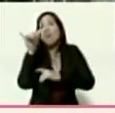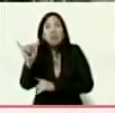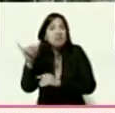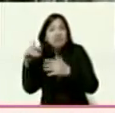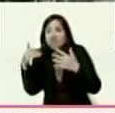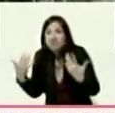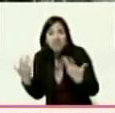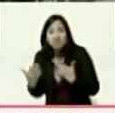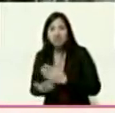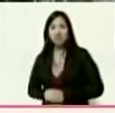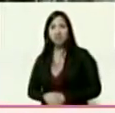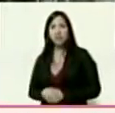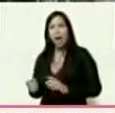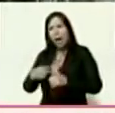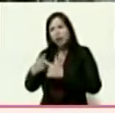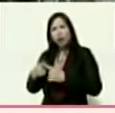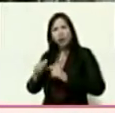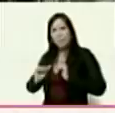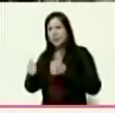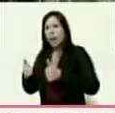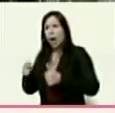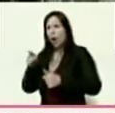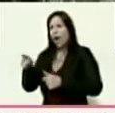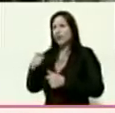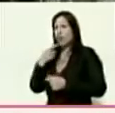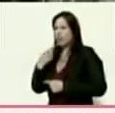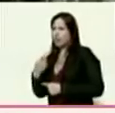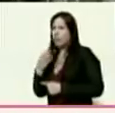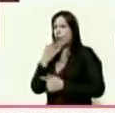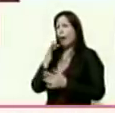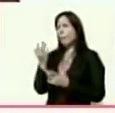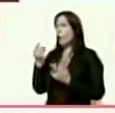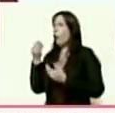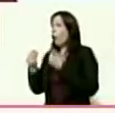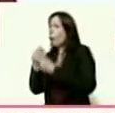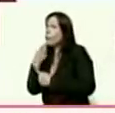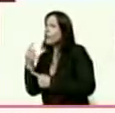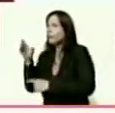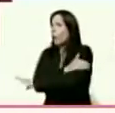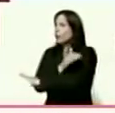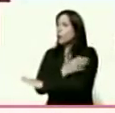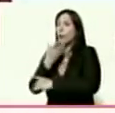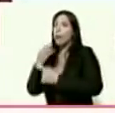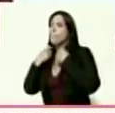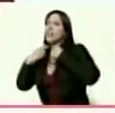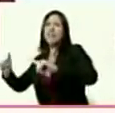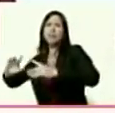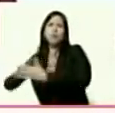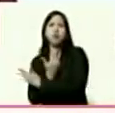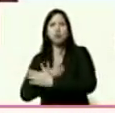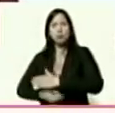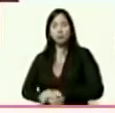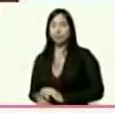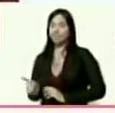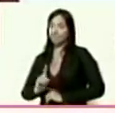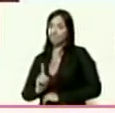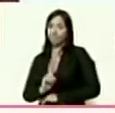entonces comenzaron ellos desaparecidos, comenzaron ellos a decir, ¿cómo es que dicen ellos? Desaparición forzosa. No,